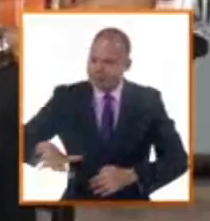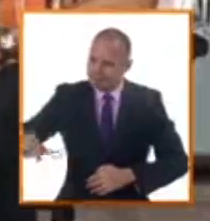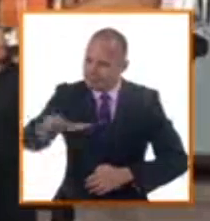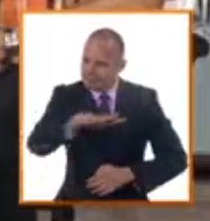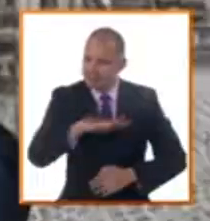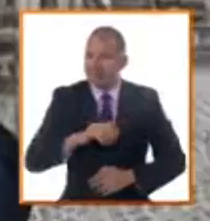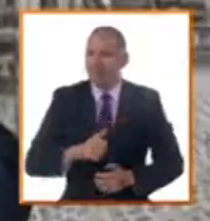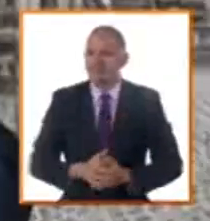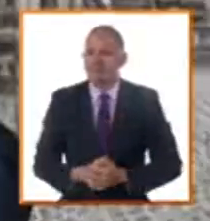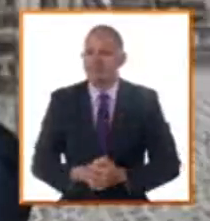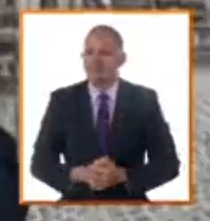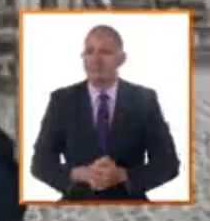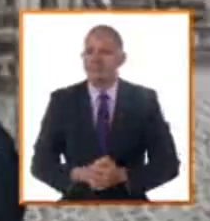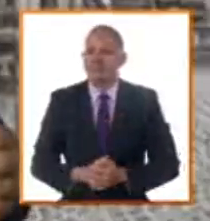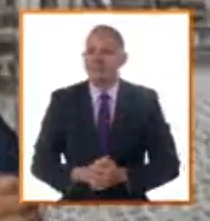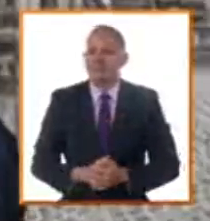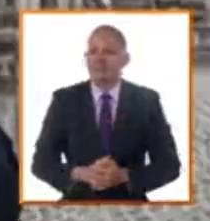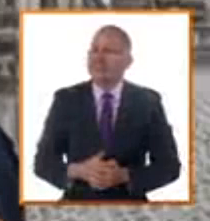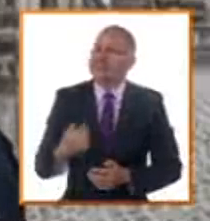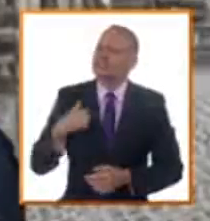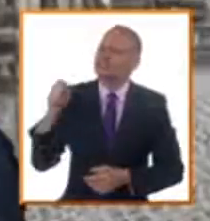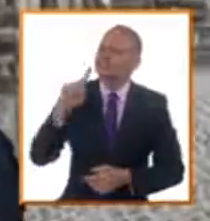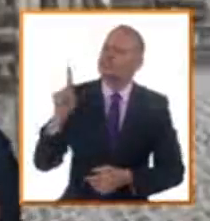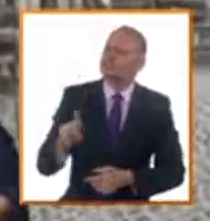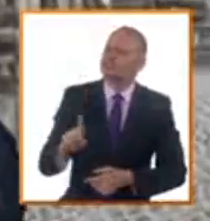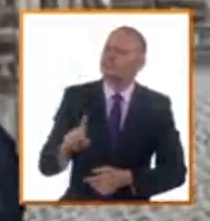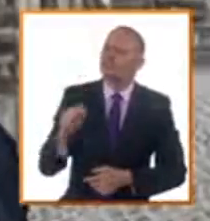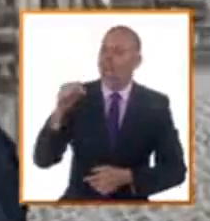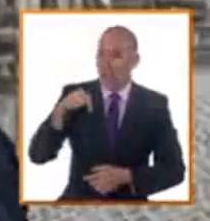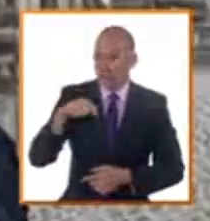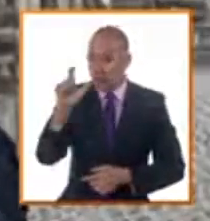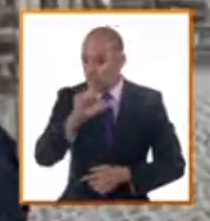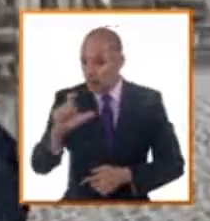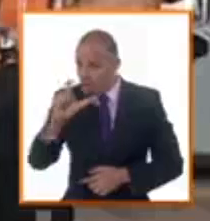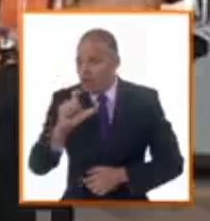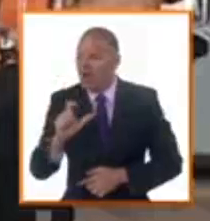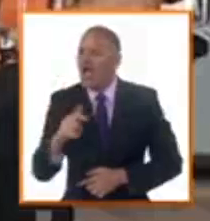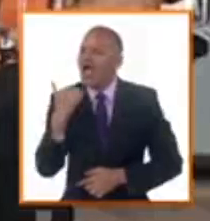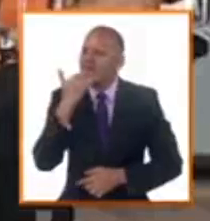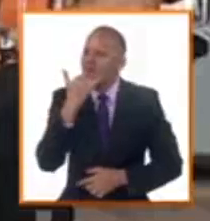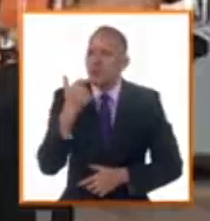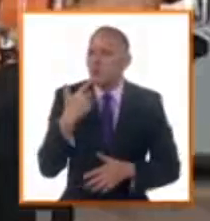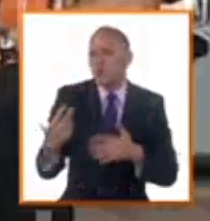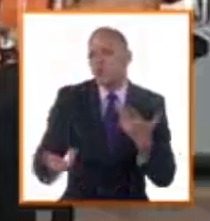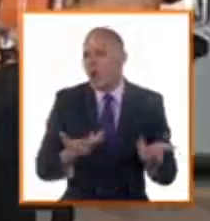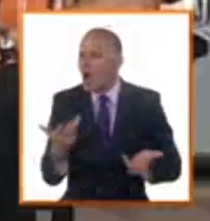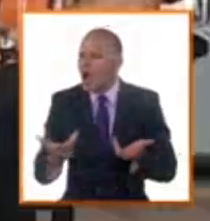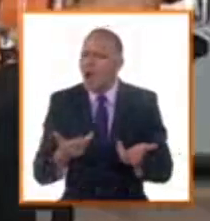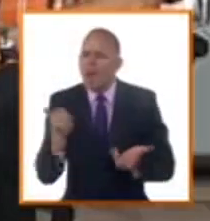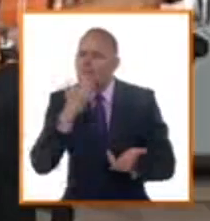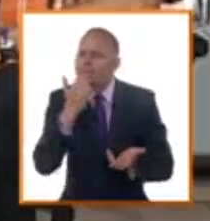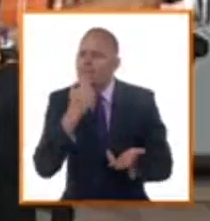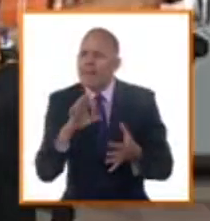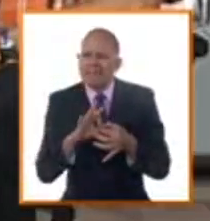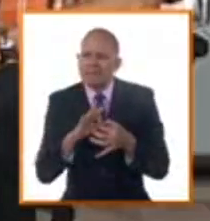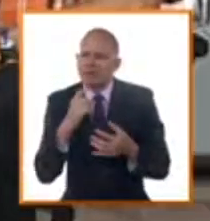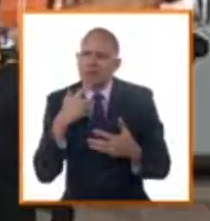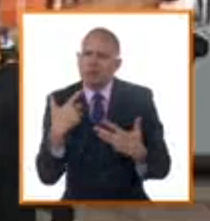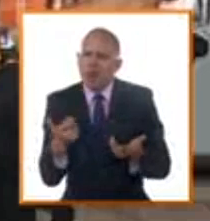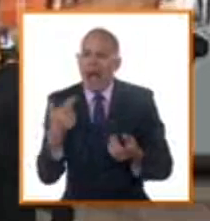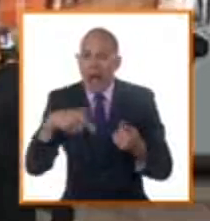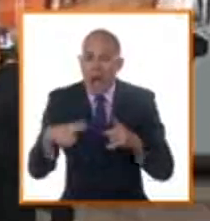saber concretamente cuáles son las principales afectaciones, aun cuando hemos abordado el tema, y dónde se concentran las labores de